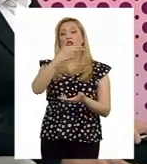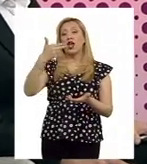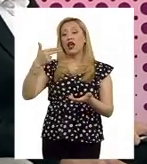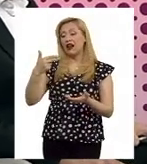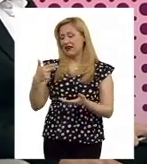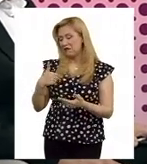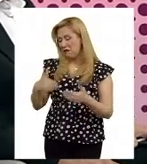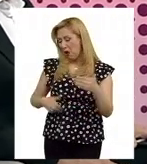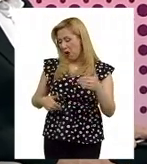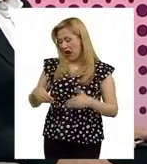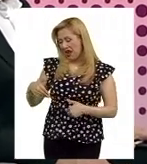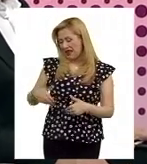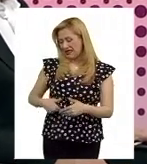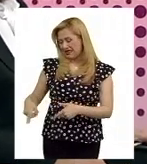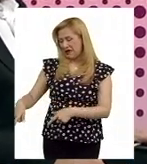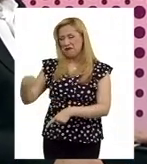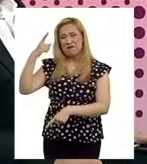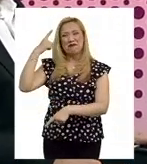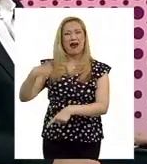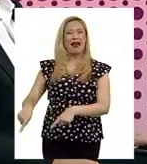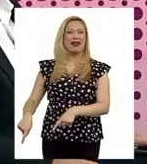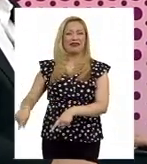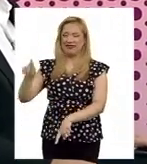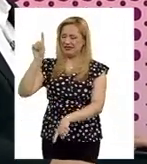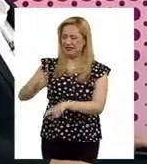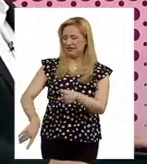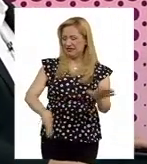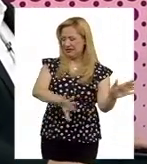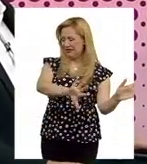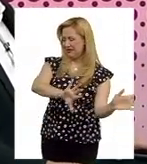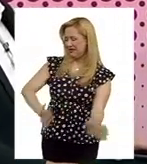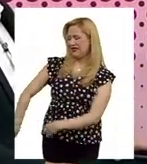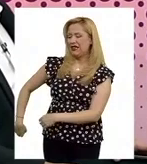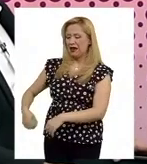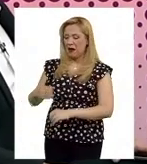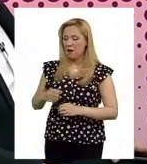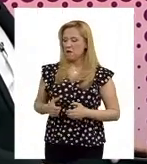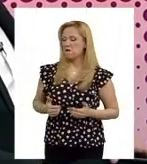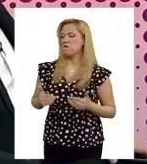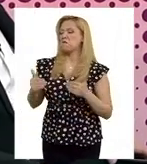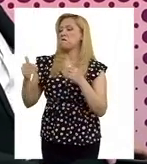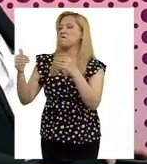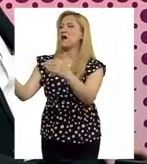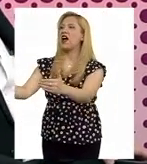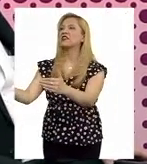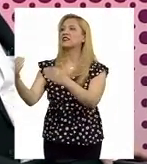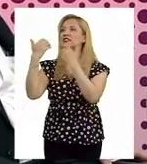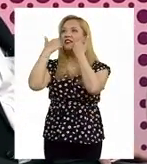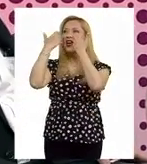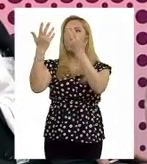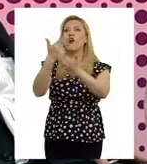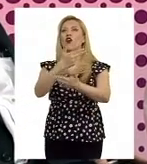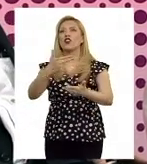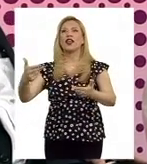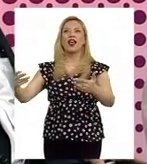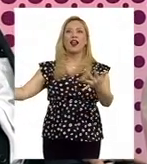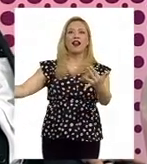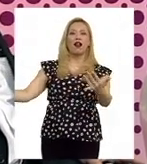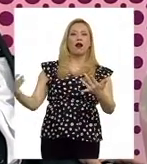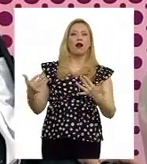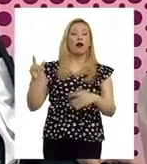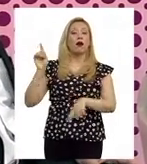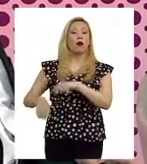es importantísimo para, por ejemplo, es una protección natural contra los huracanes, ¿sí? Entonces, es